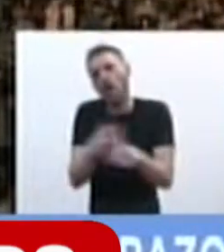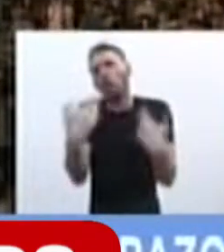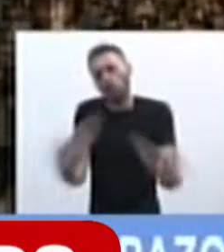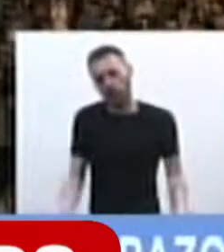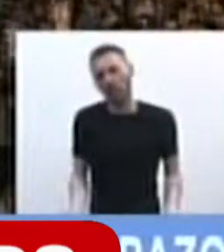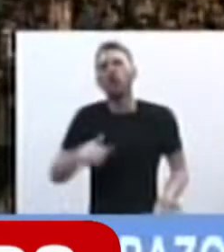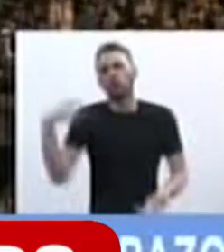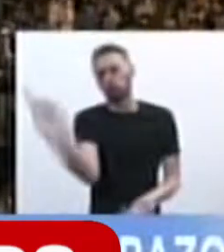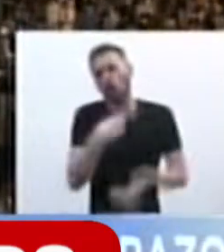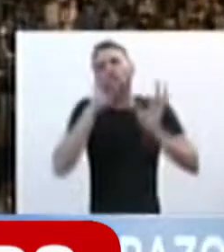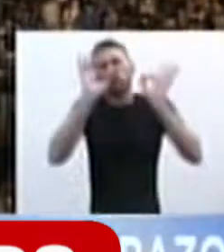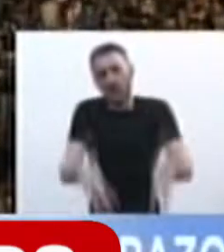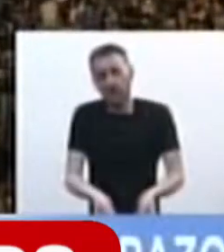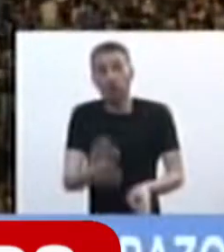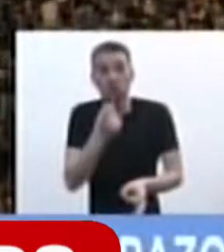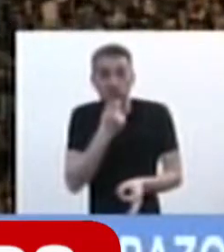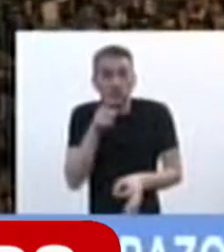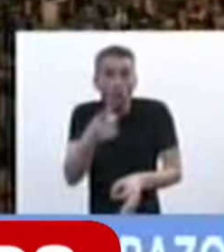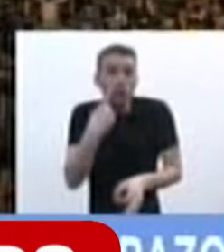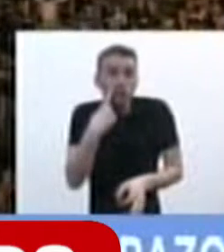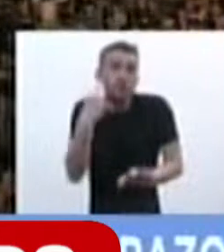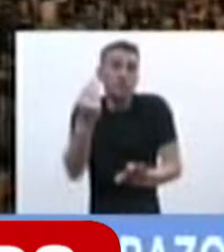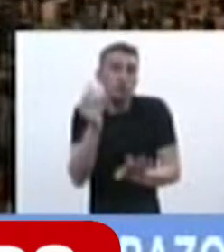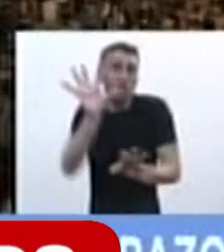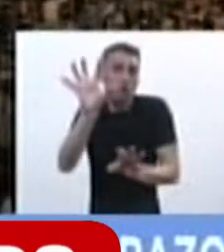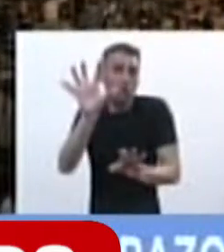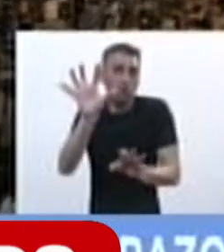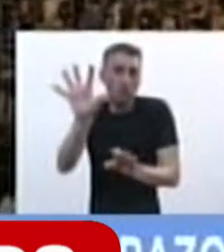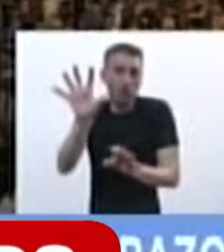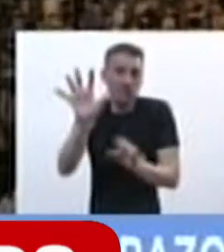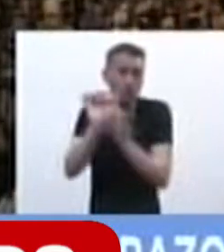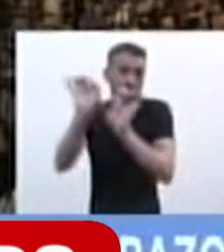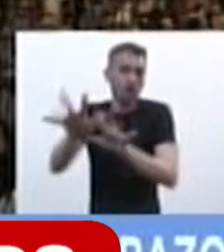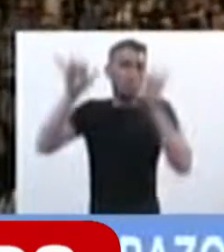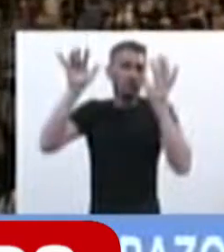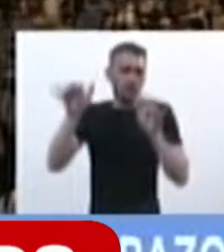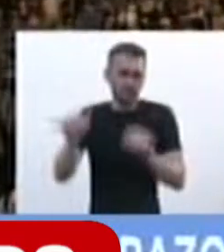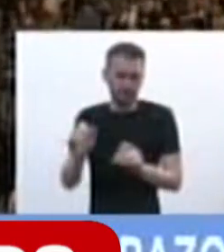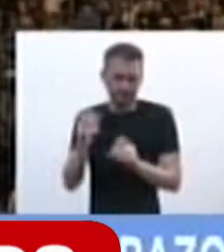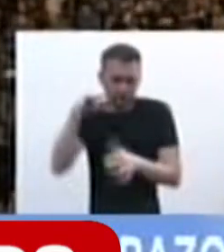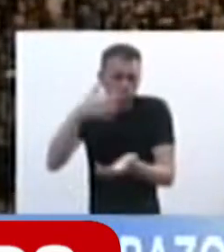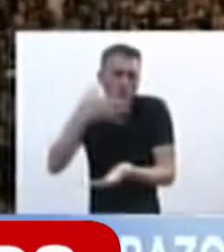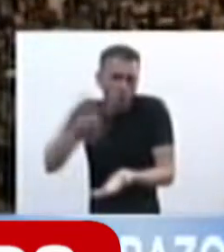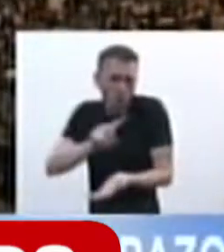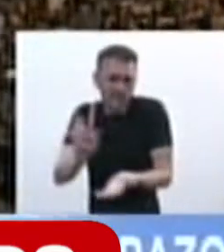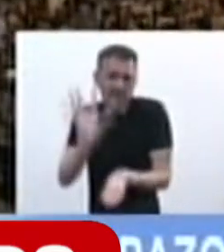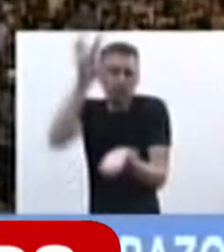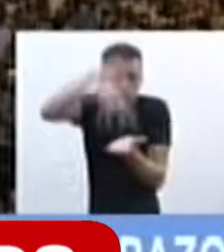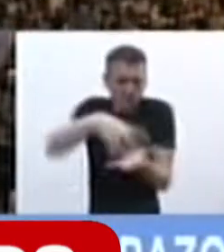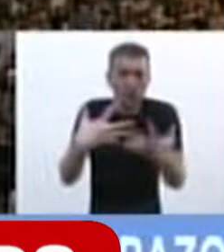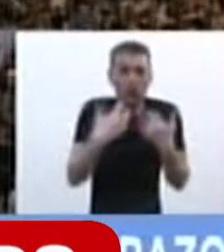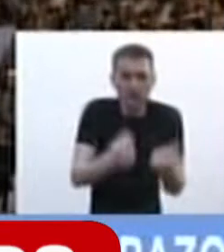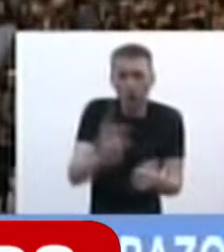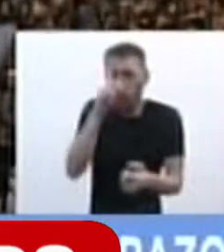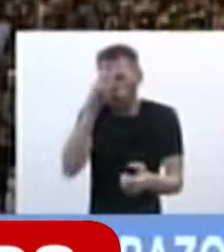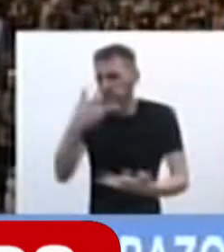sabemos, a no ser que alguien viva en alguna provincia de fantasía, que no es cierto que en nuestros centros de salud o en nuestros hospitales